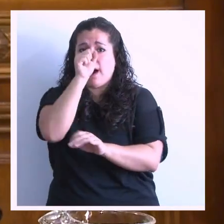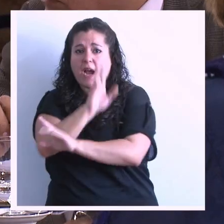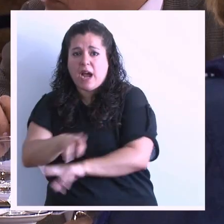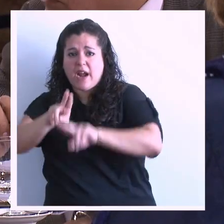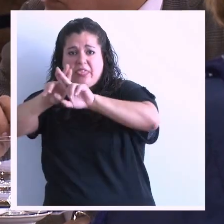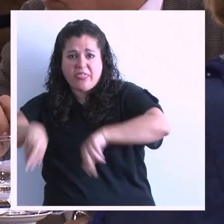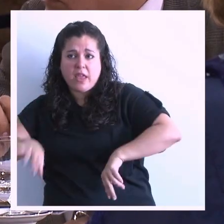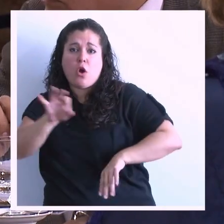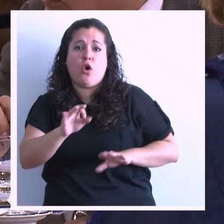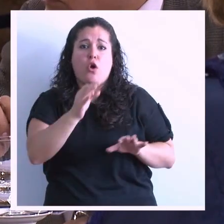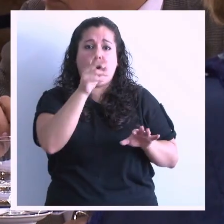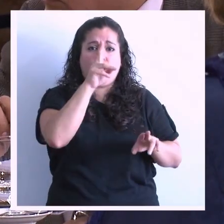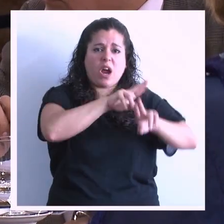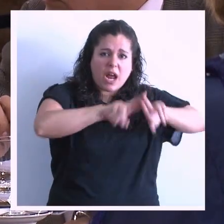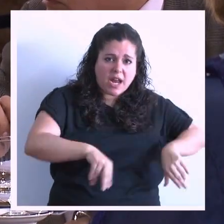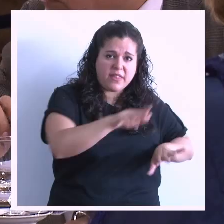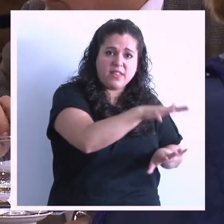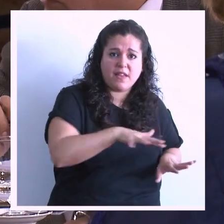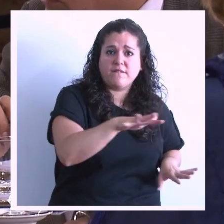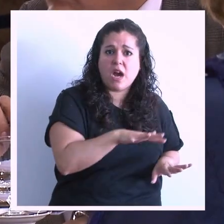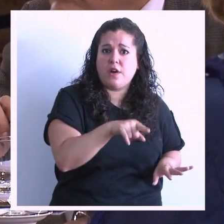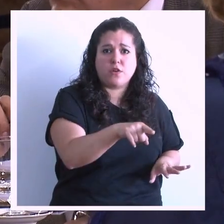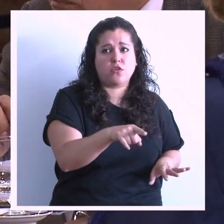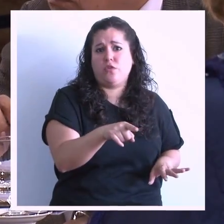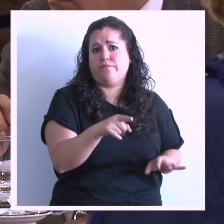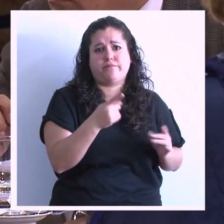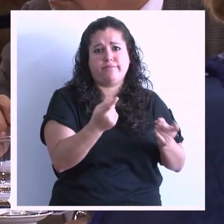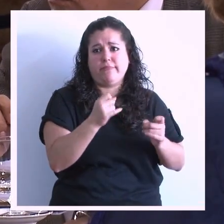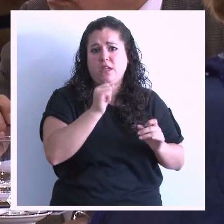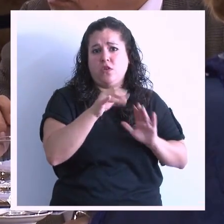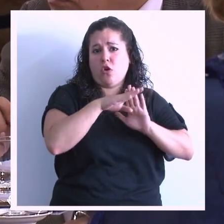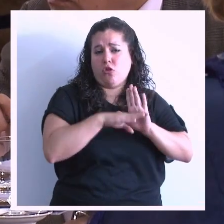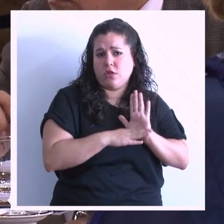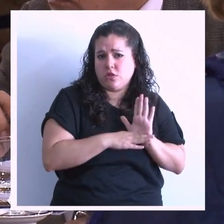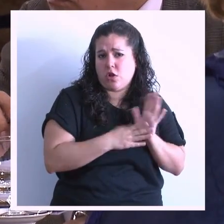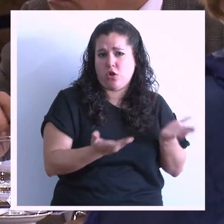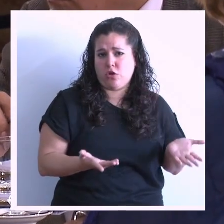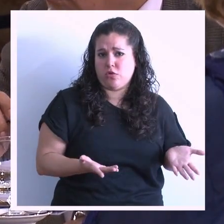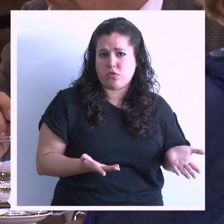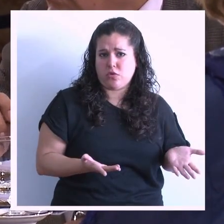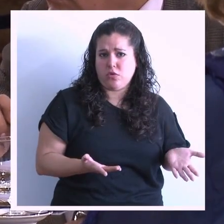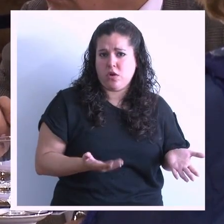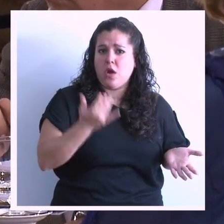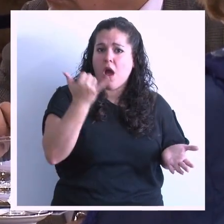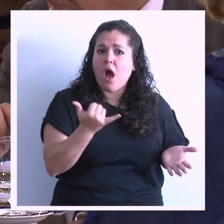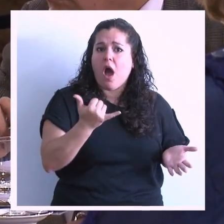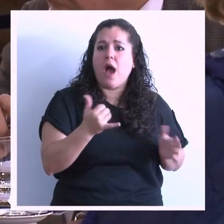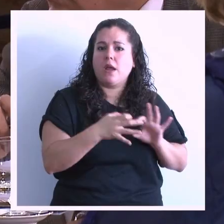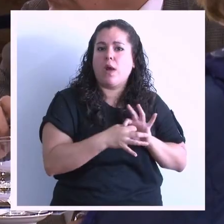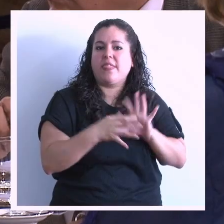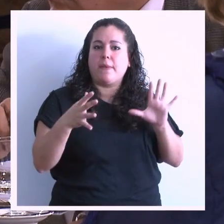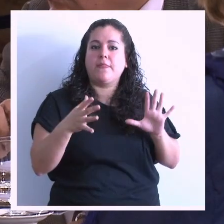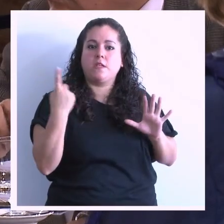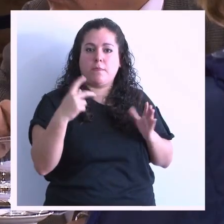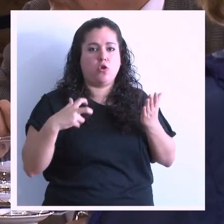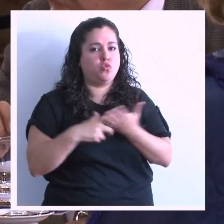que tienen que ver con bueno, una responsabilidad social fundamental, ¿no? Lo interesante además es que, de acuerdo a lo que